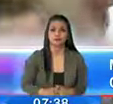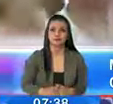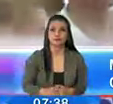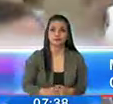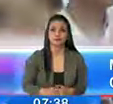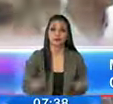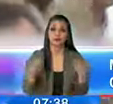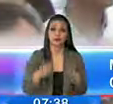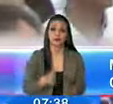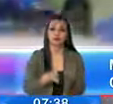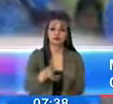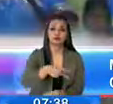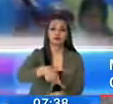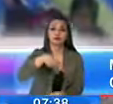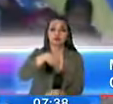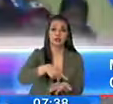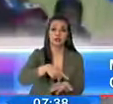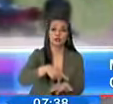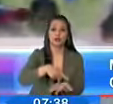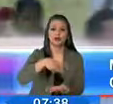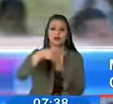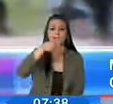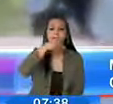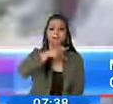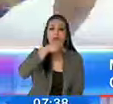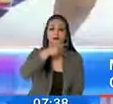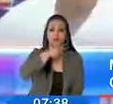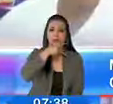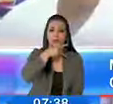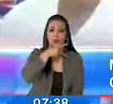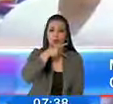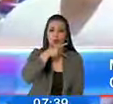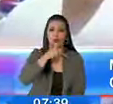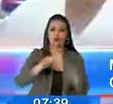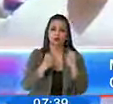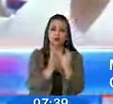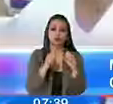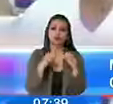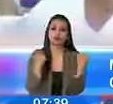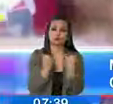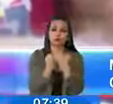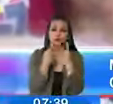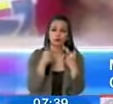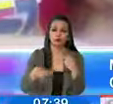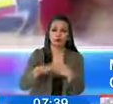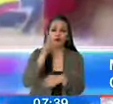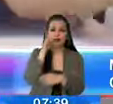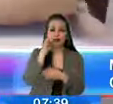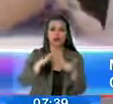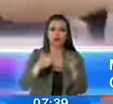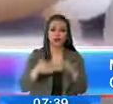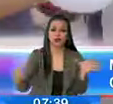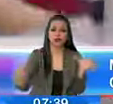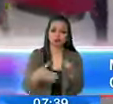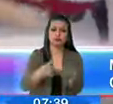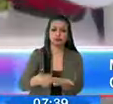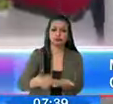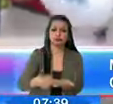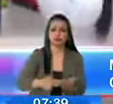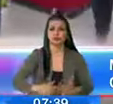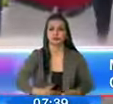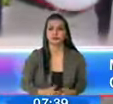dirigió hasta la parroquia rural de Calderón, en Puerto Viejo, a reunirse con sectores populares y líderes comunitarios.